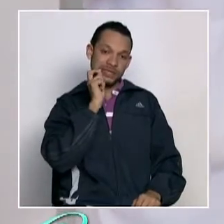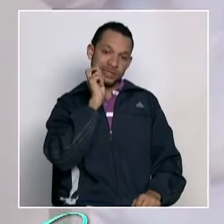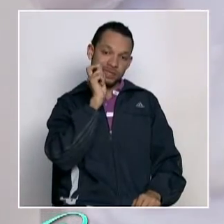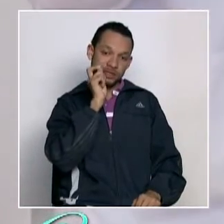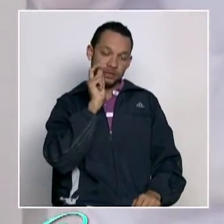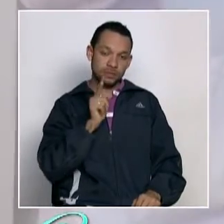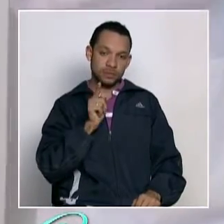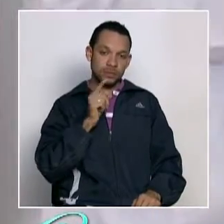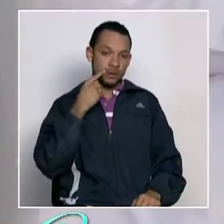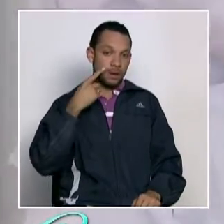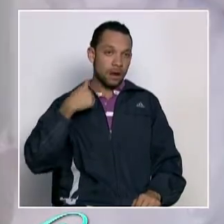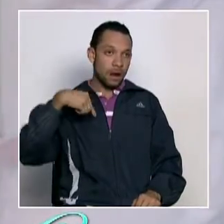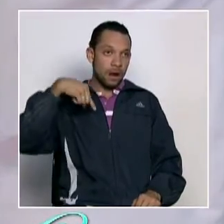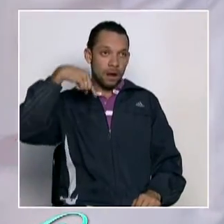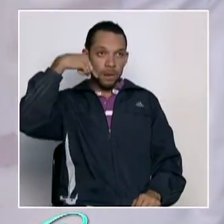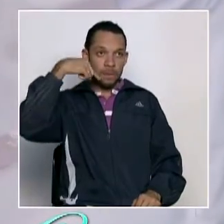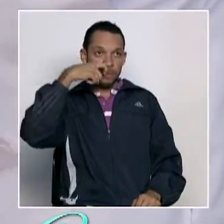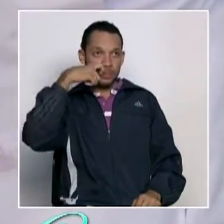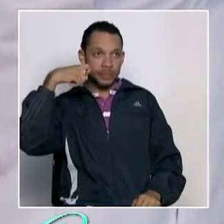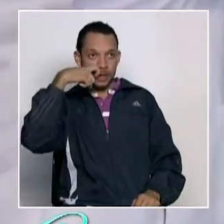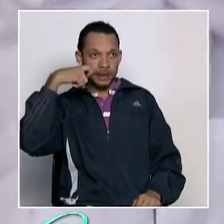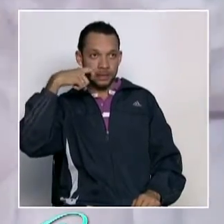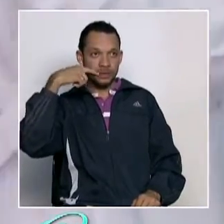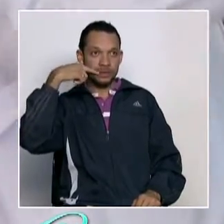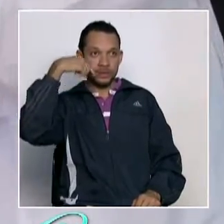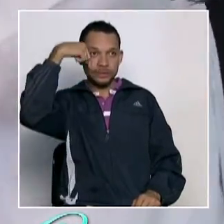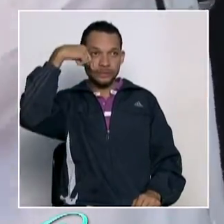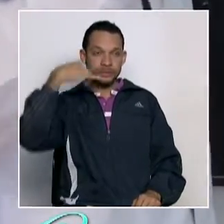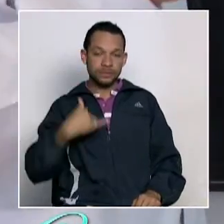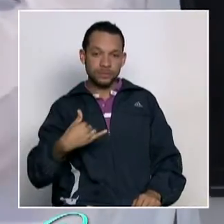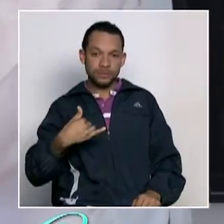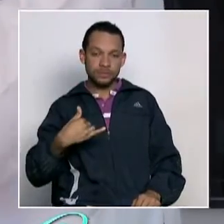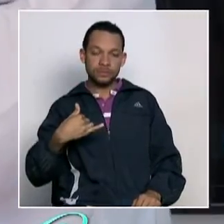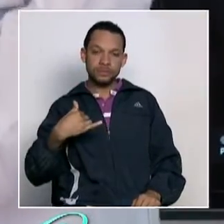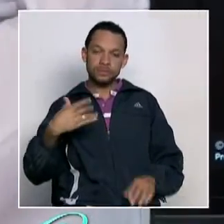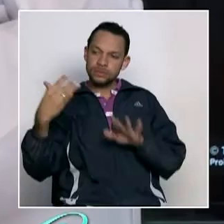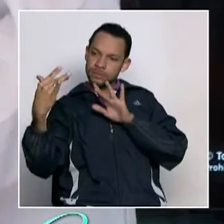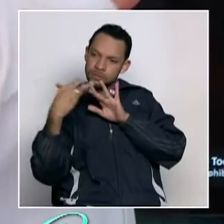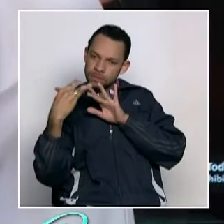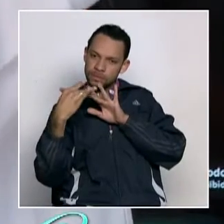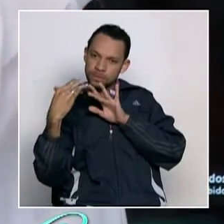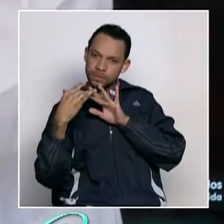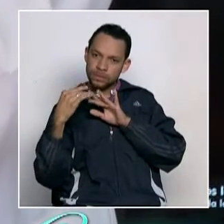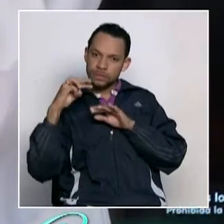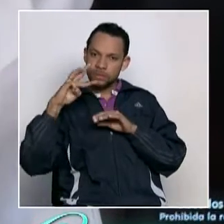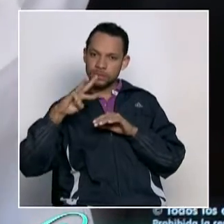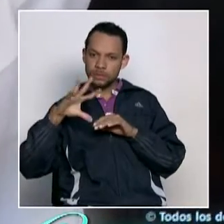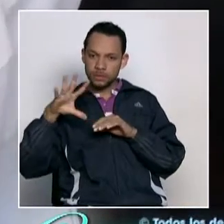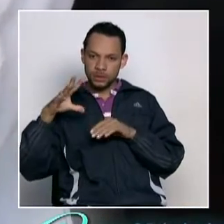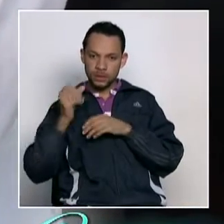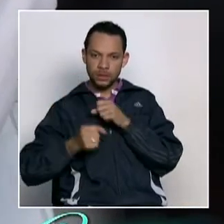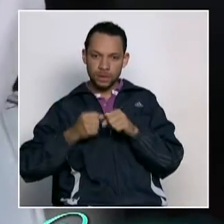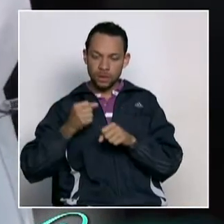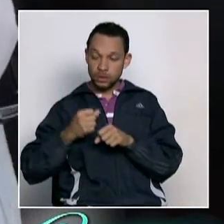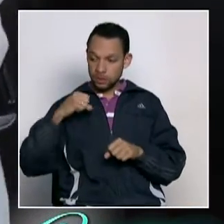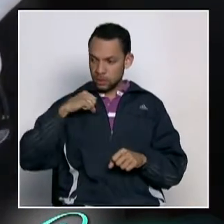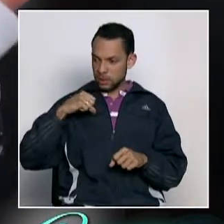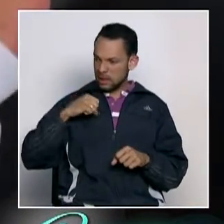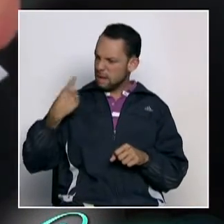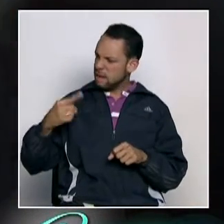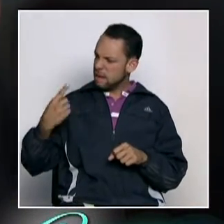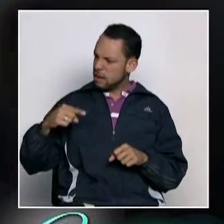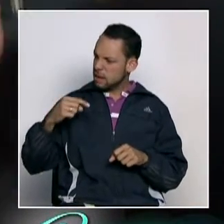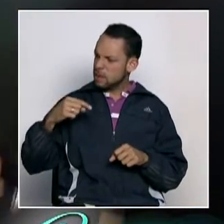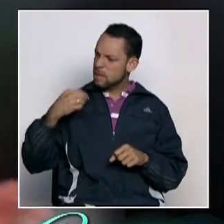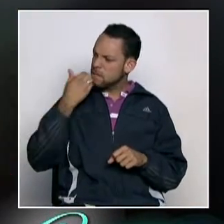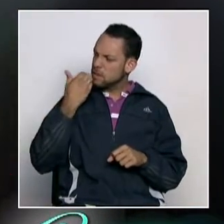caso el superior del lado derecho, que quedó incluido en esta paciente 35 años. ¿Qué tenía? ¿Por qué consultaba a la